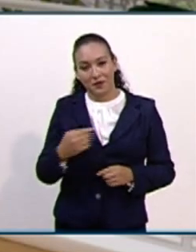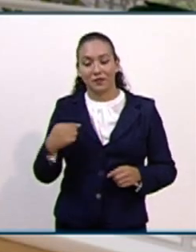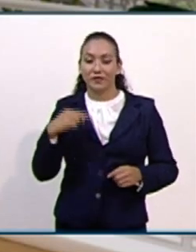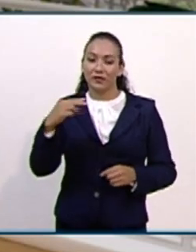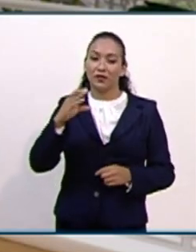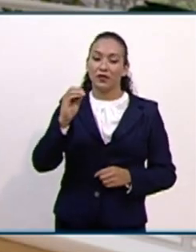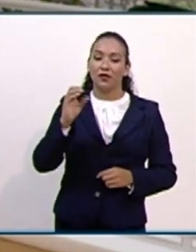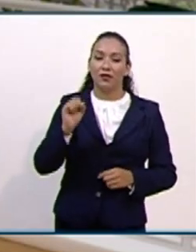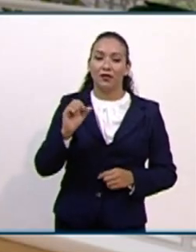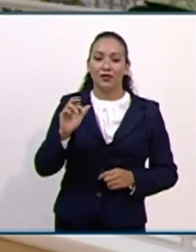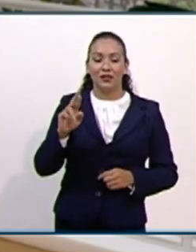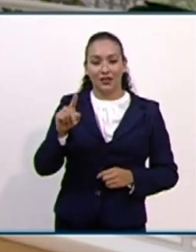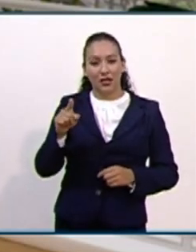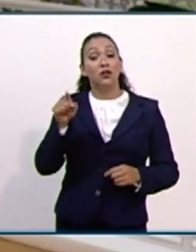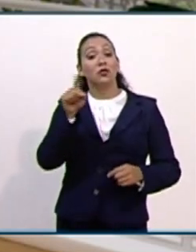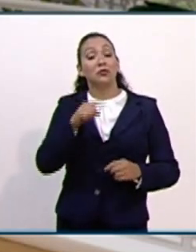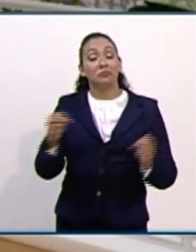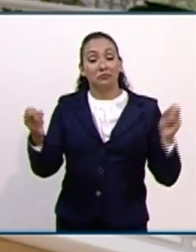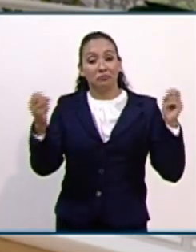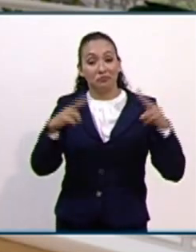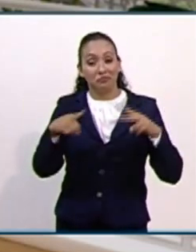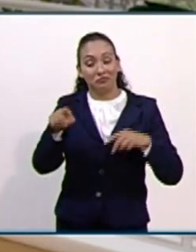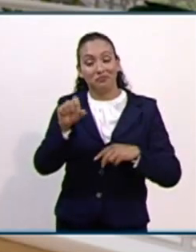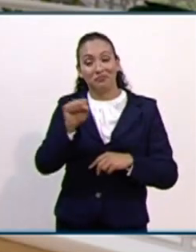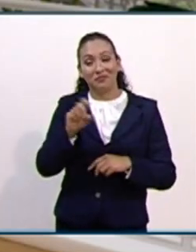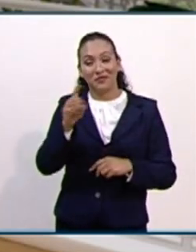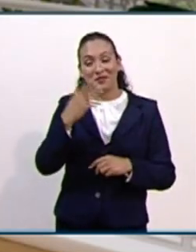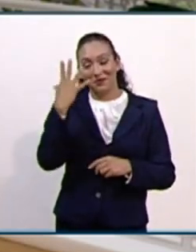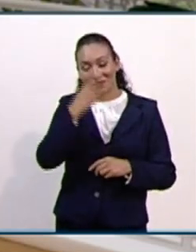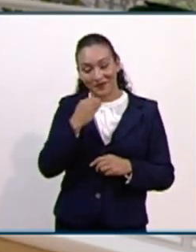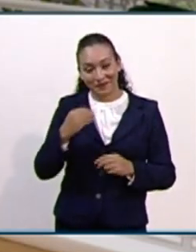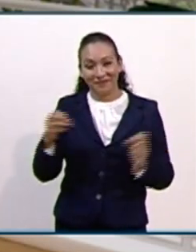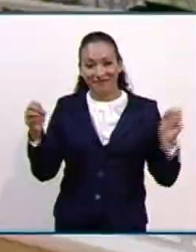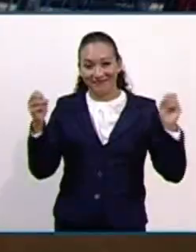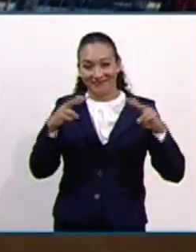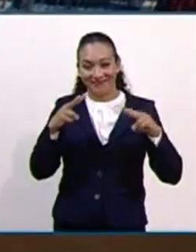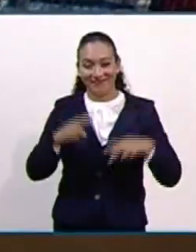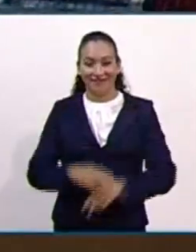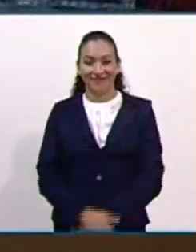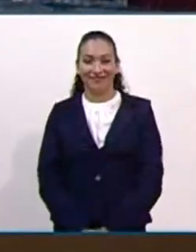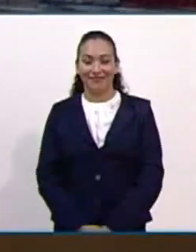bien. Soy Oscar González. Que tenga un excelente inicio de fin de semana. Nos vemos en la próxima.